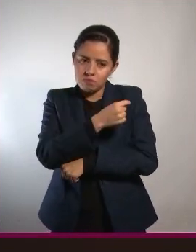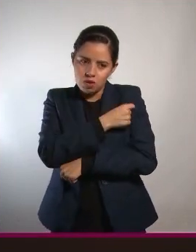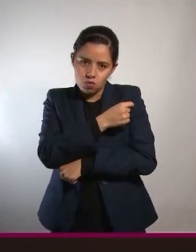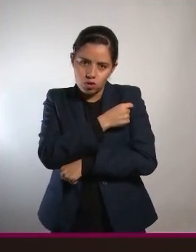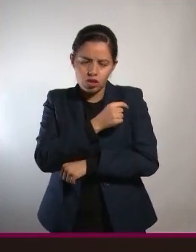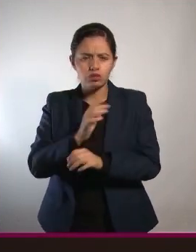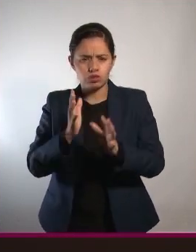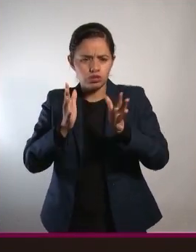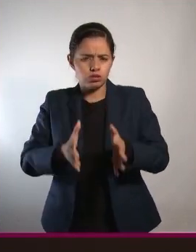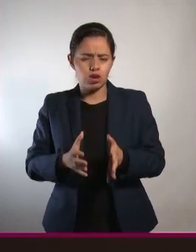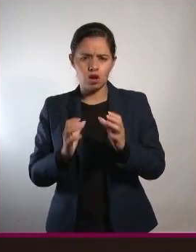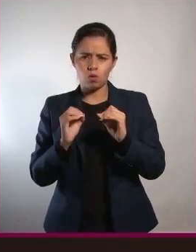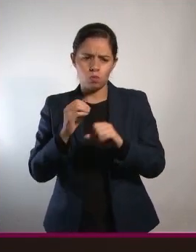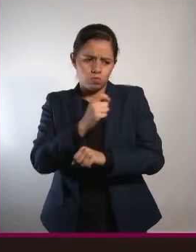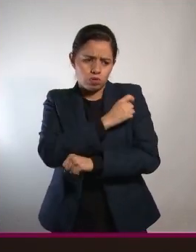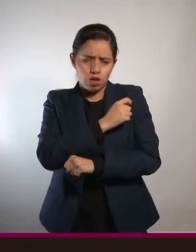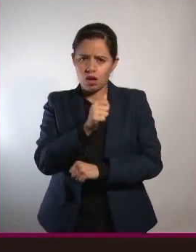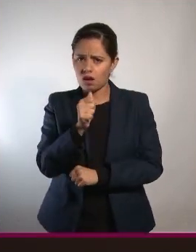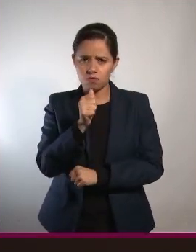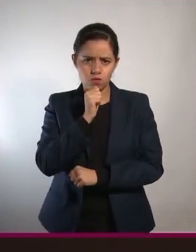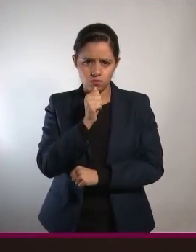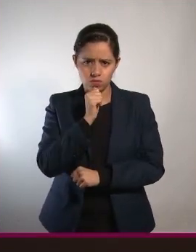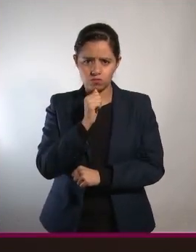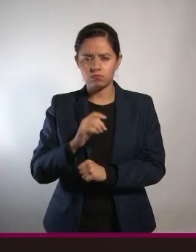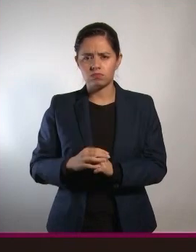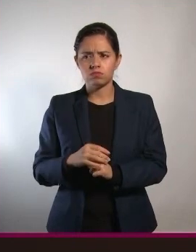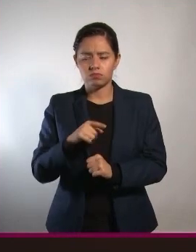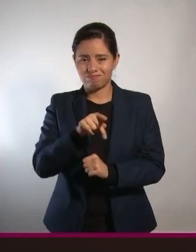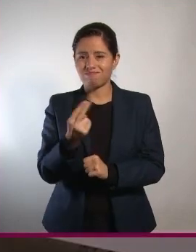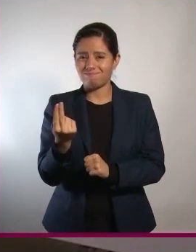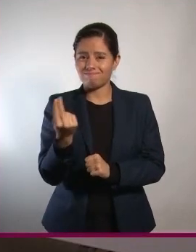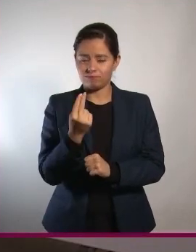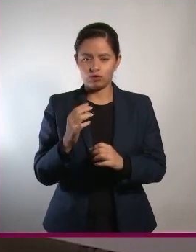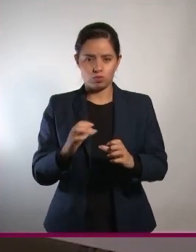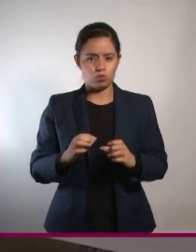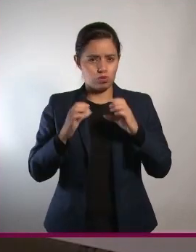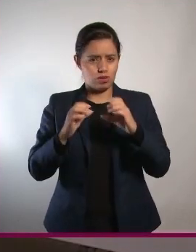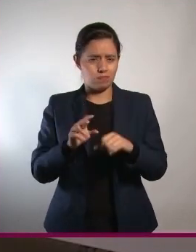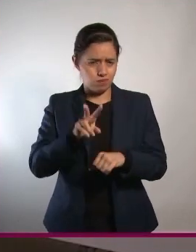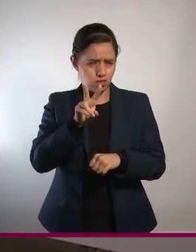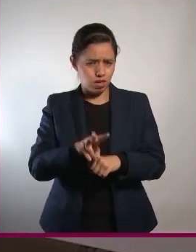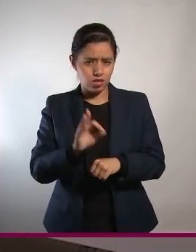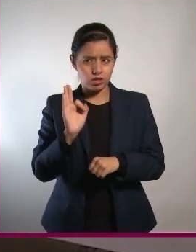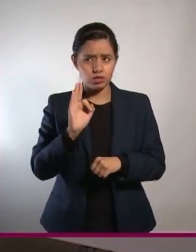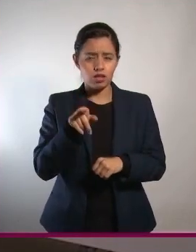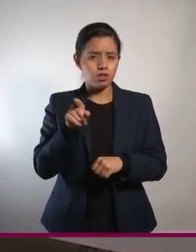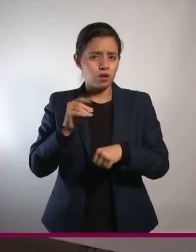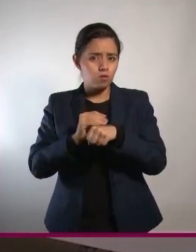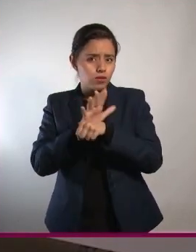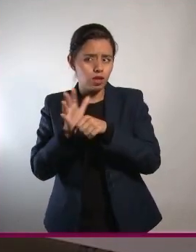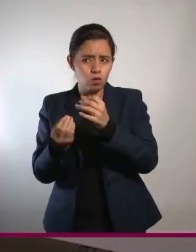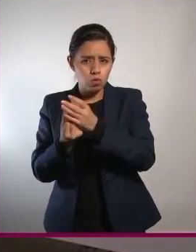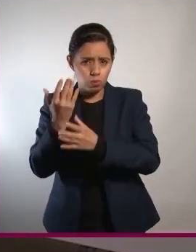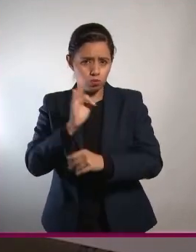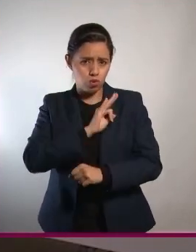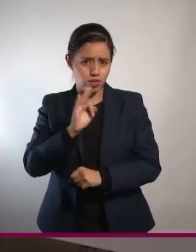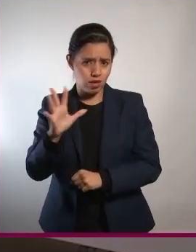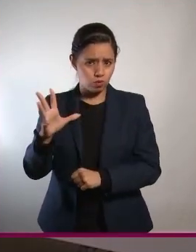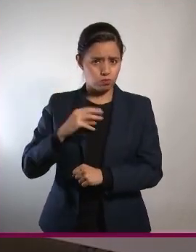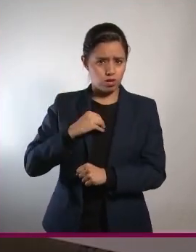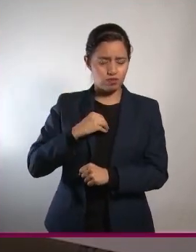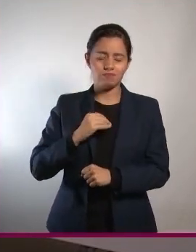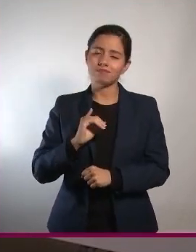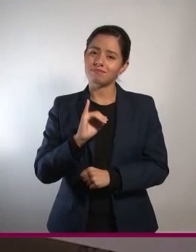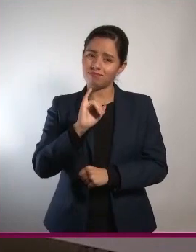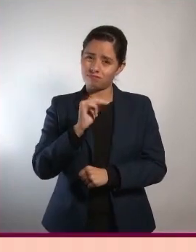seguir cuidándonos, ¿es cierto? ¿Podríamos infectarnos de nuevas cepas? Así es, Pamela, podemos infectarnos de nuevas cepas y debemos